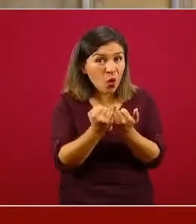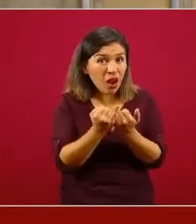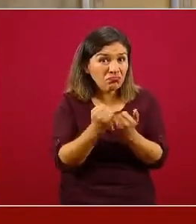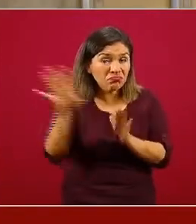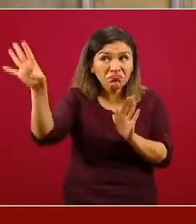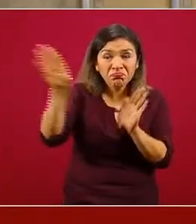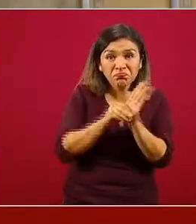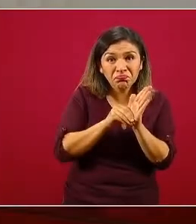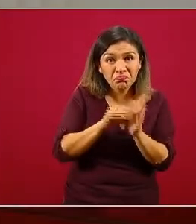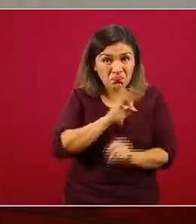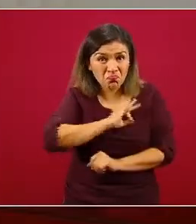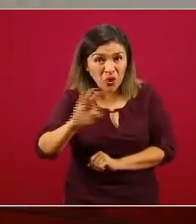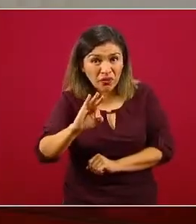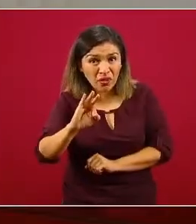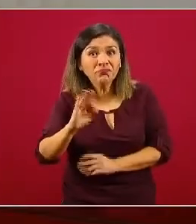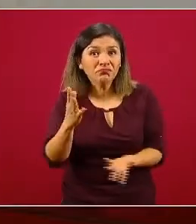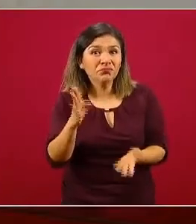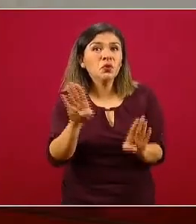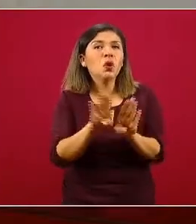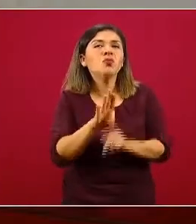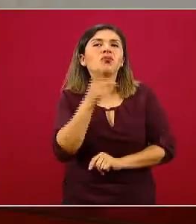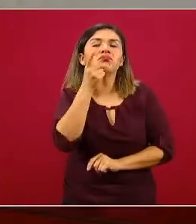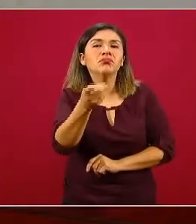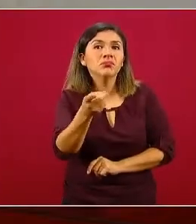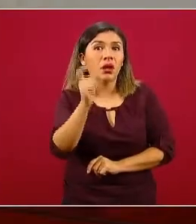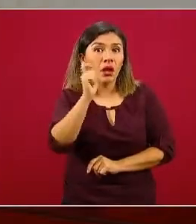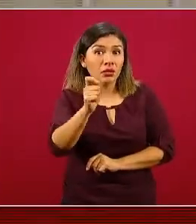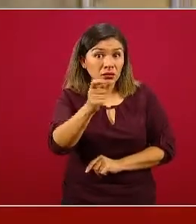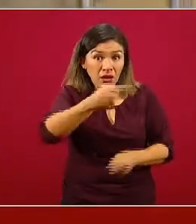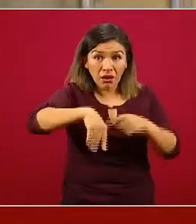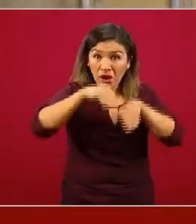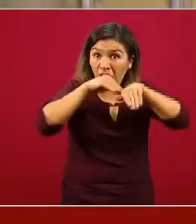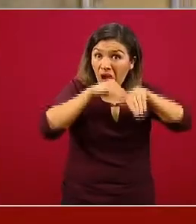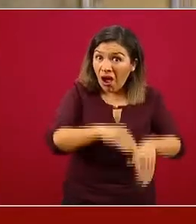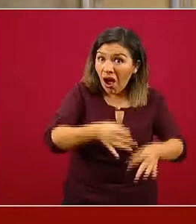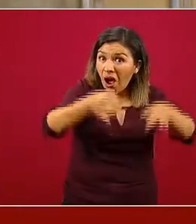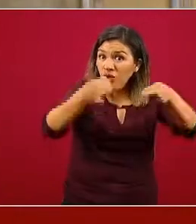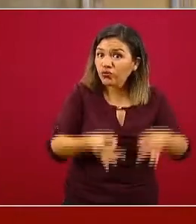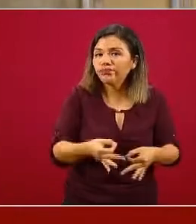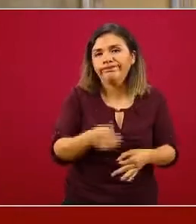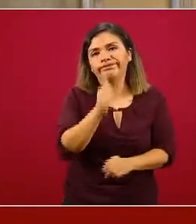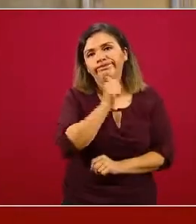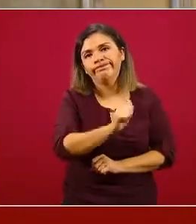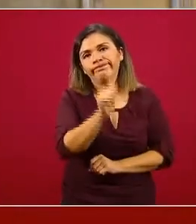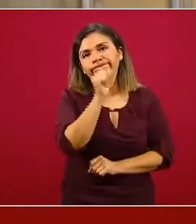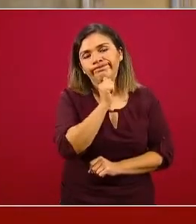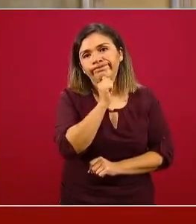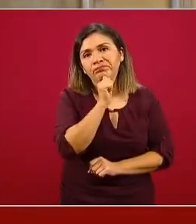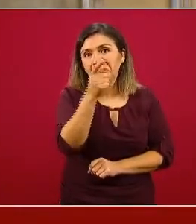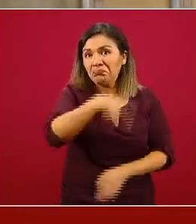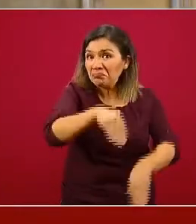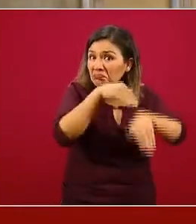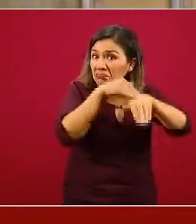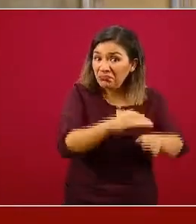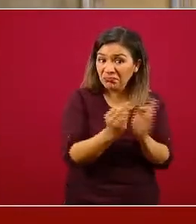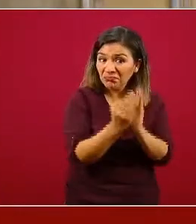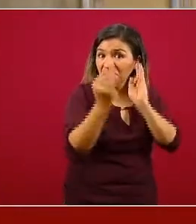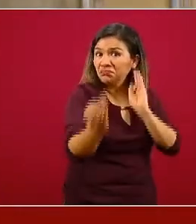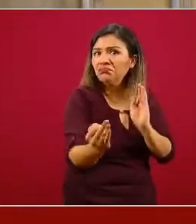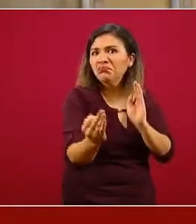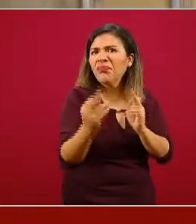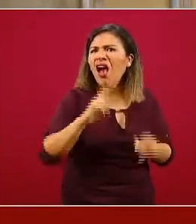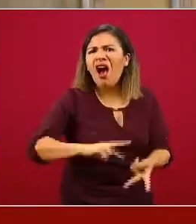similar? Porque hay que señalarlo. No están cumpliendo con las disposiciones, no están cumpliendo con la sana distancia, y al